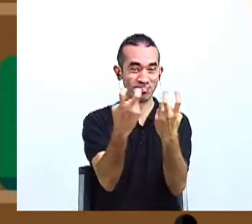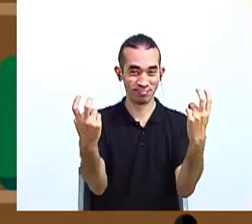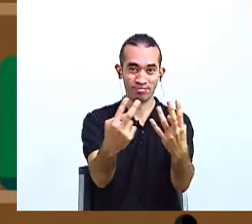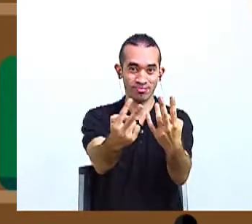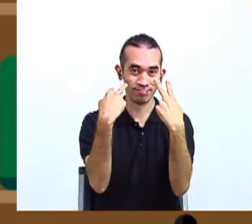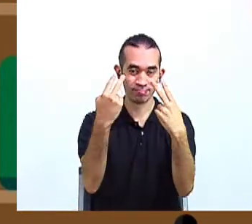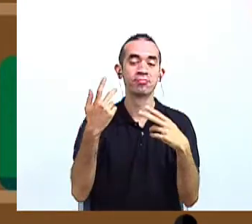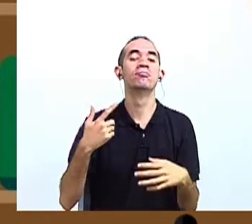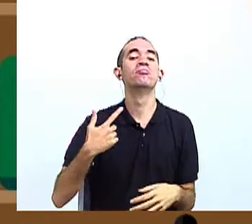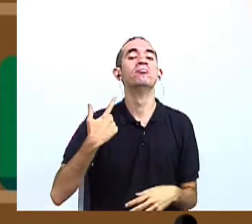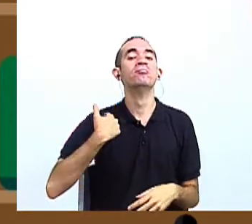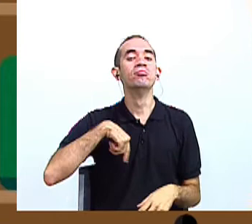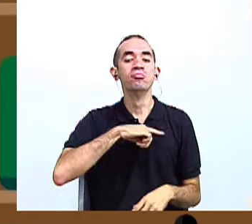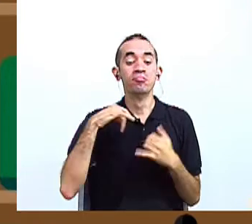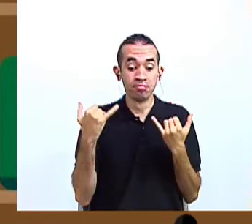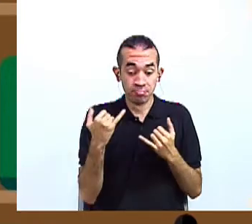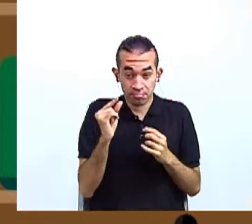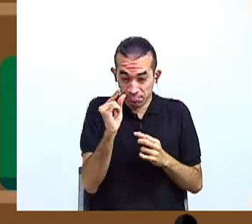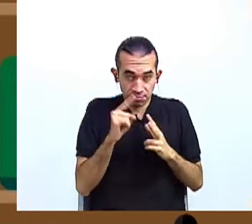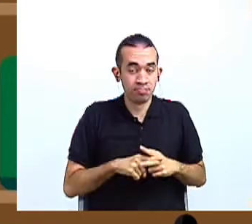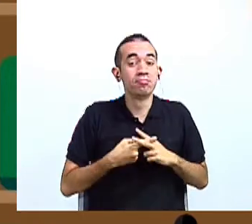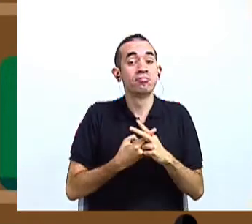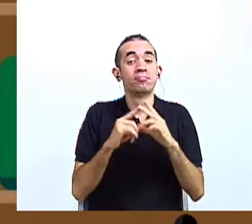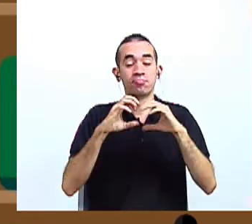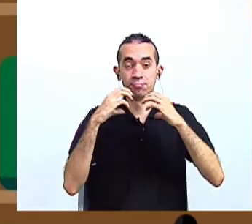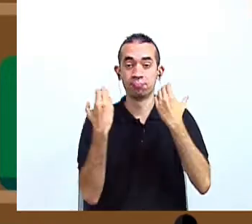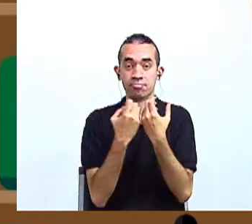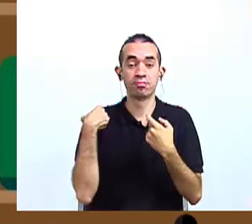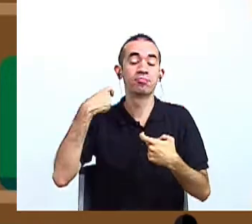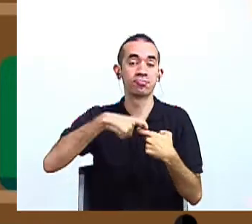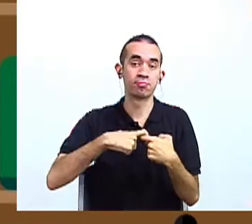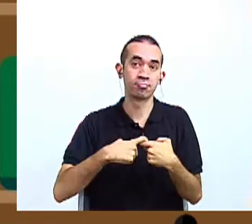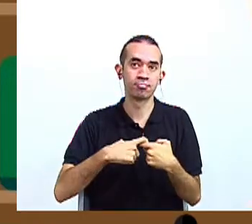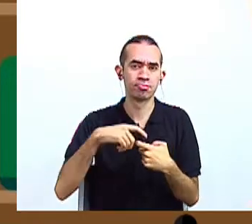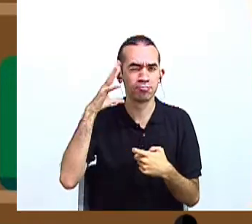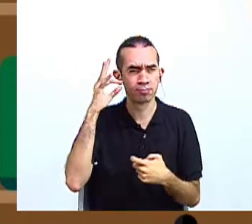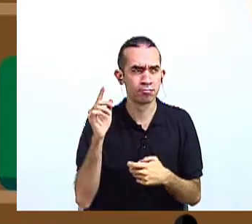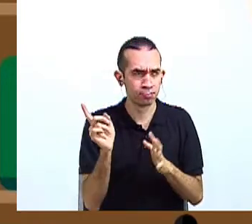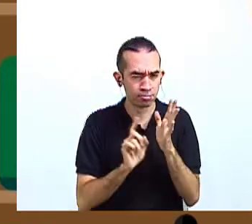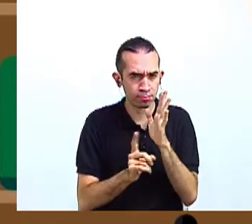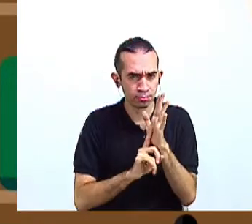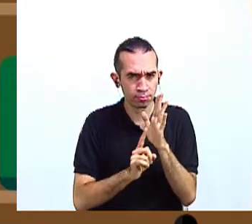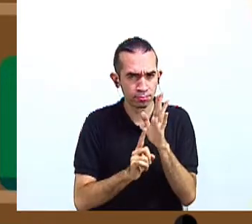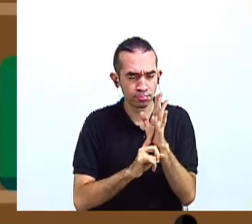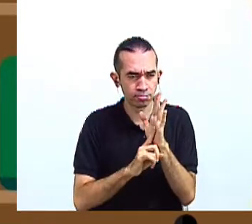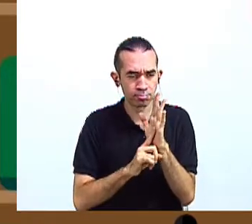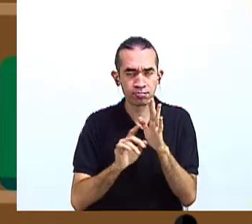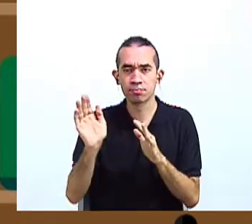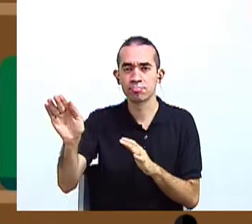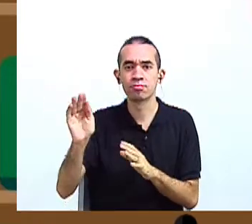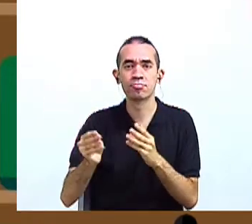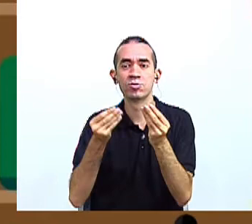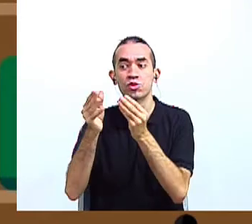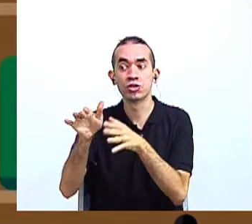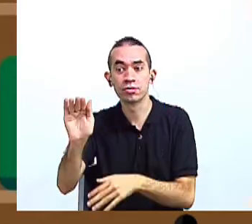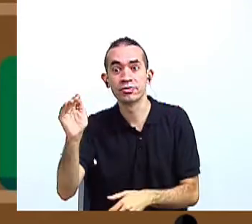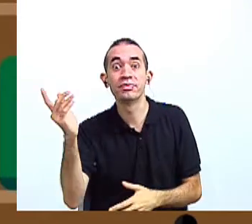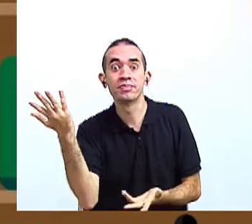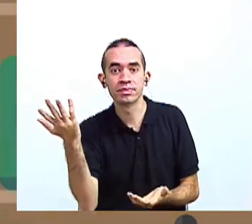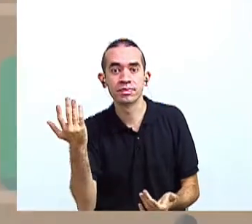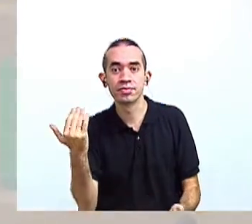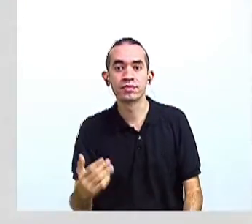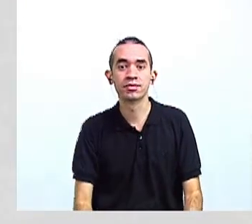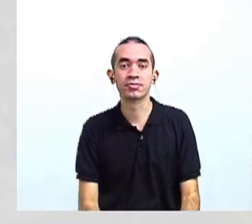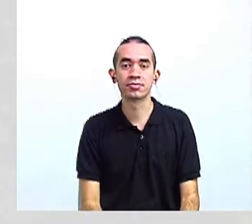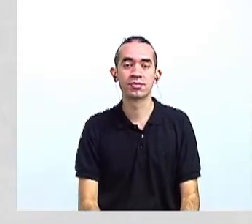iniciar nuestra clase de español, ya casi. Así que yo creo que ya va a sonar el timbre, ¿verdad? Señor productor, ¿que va a sonar el timbre?